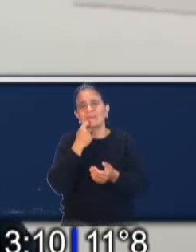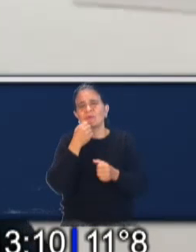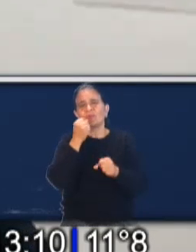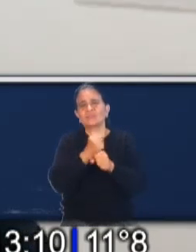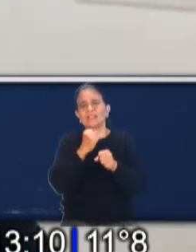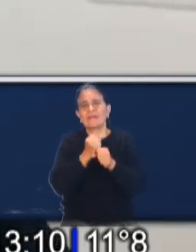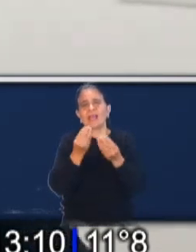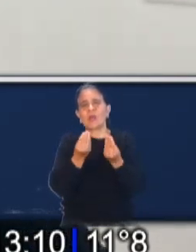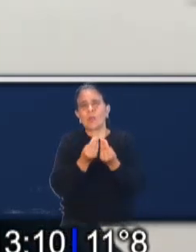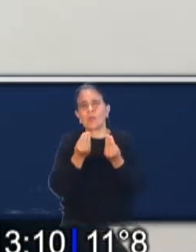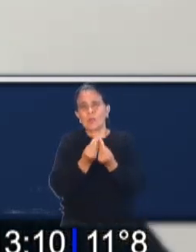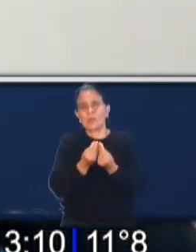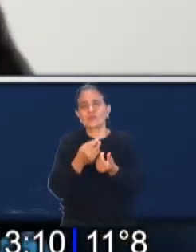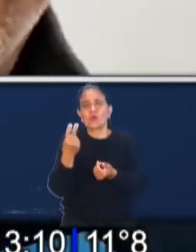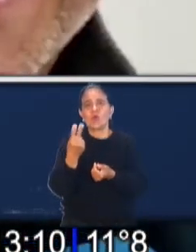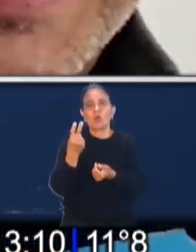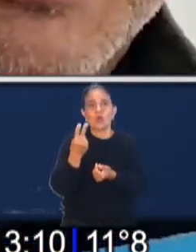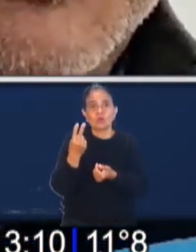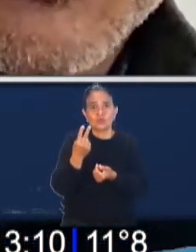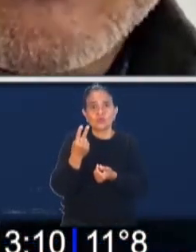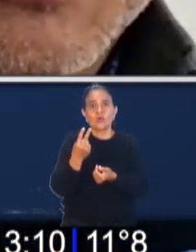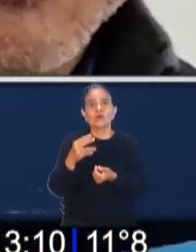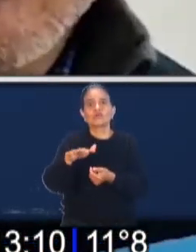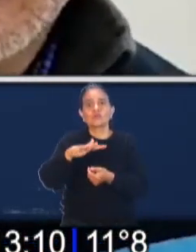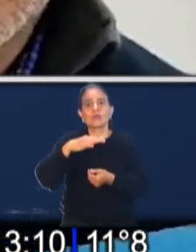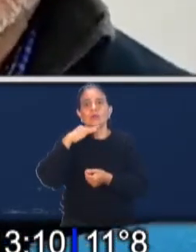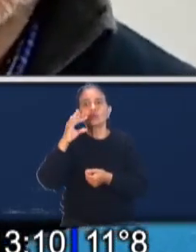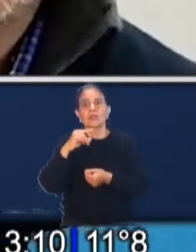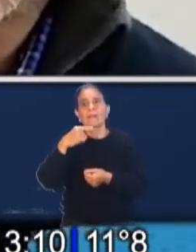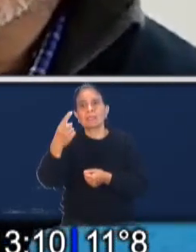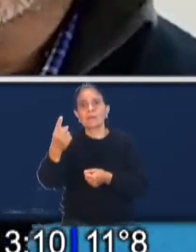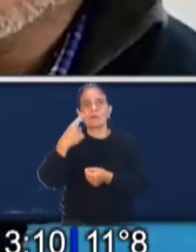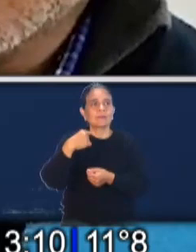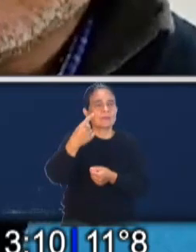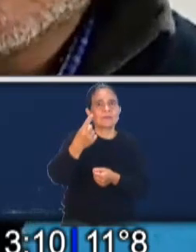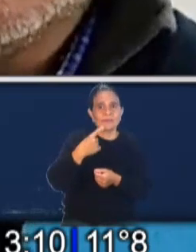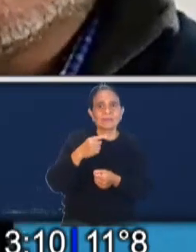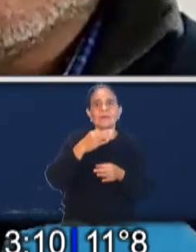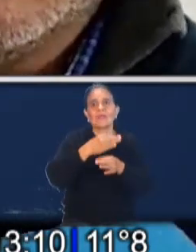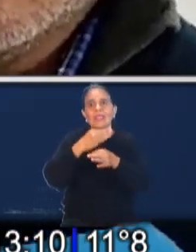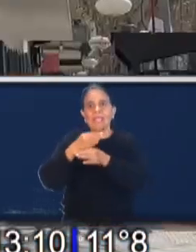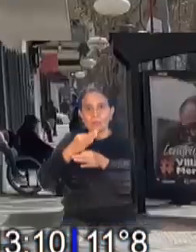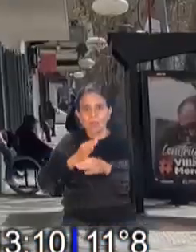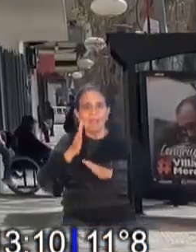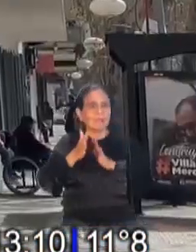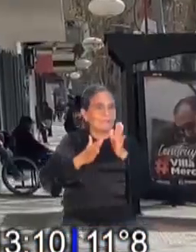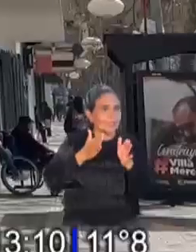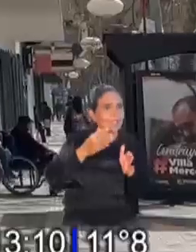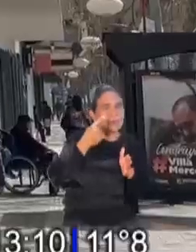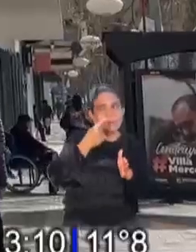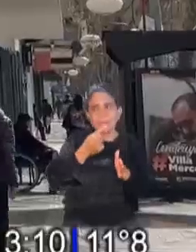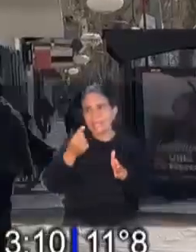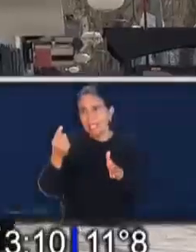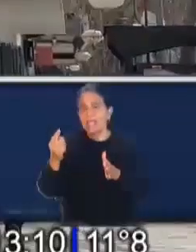Santiago. Anduvimos yendo y viniendo a Puerto Arac, recorrimos las escuelas, los lugares de votación, saludamos a la gente, los saludamos